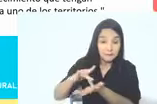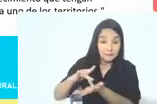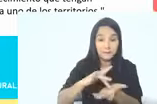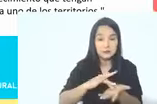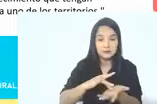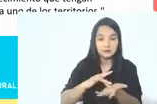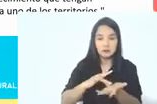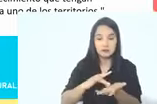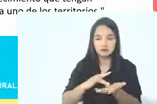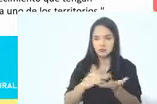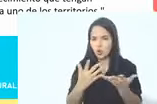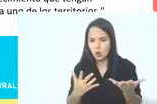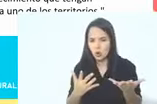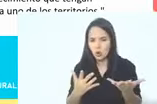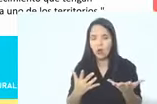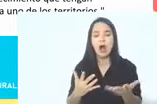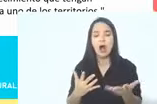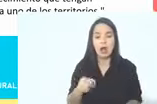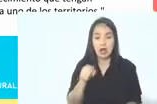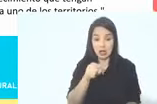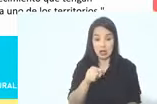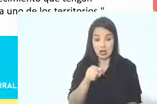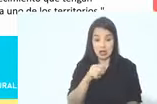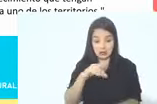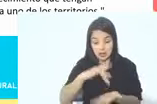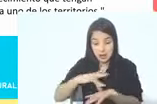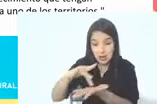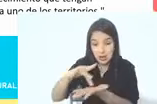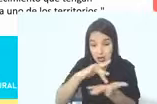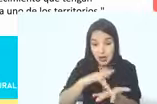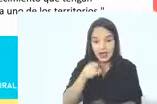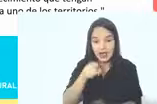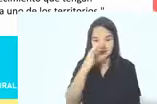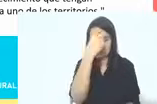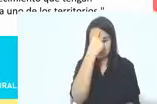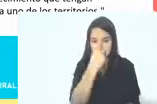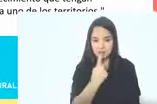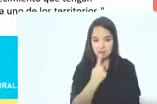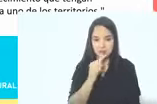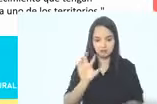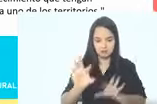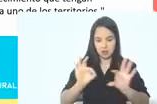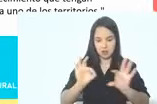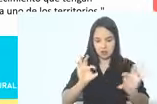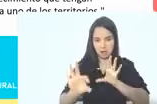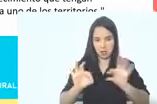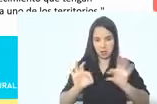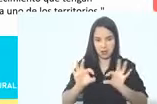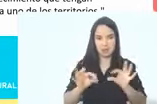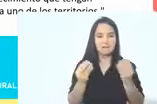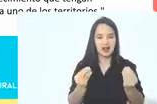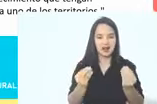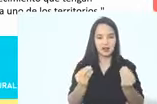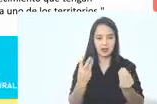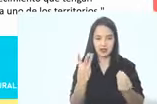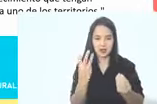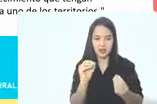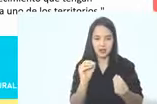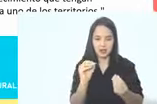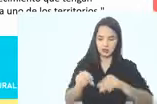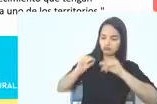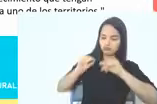sistema. Muy importante ese espacio. A través de la Secretaría de Cultura